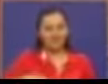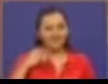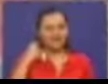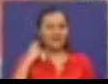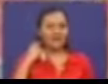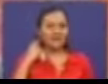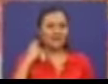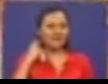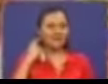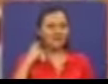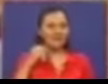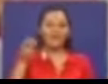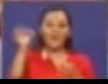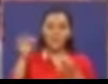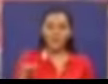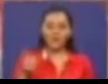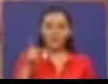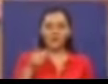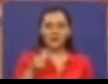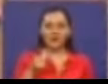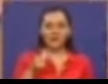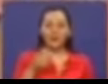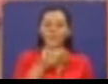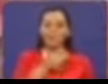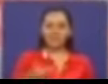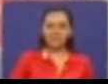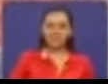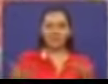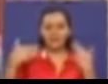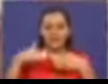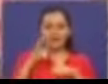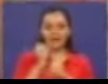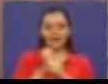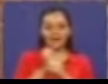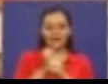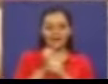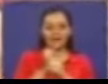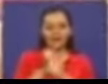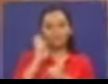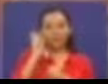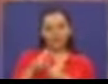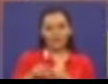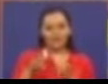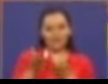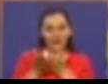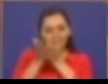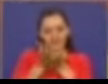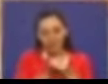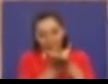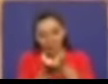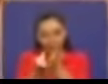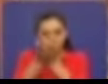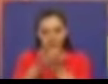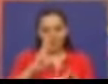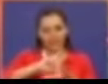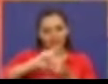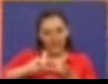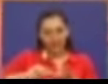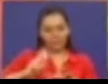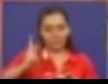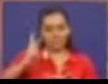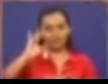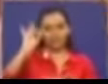señor presidente, ahí ya hemos trabajado en ese sector. Y te puedes embarcar en canoa y pasear por el Napo, e ir hasta el Coco,